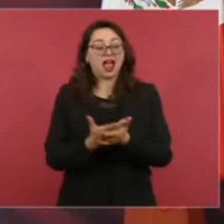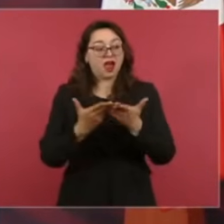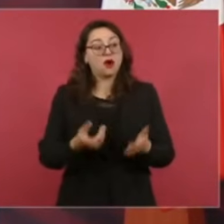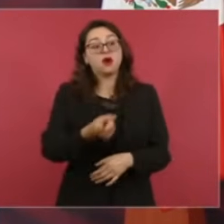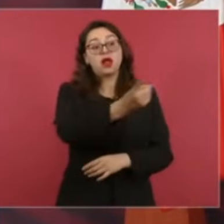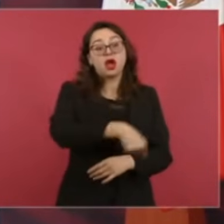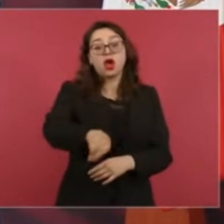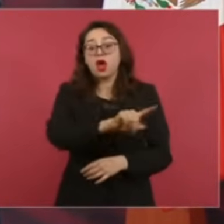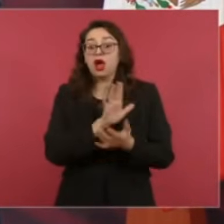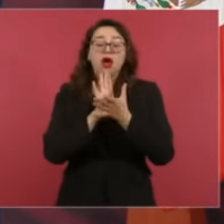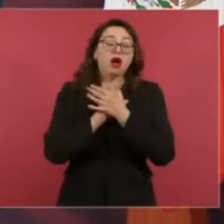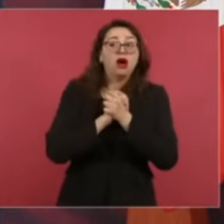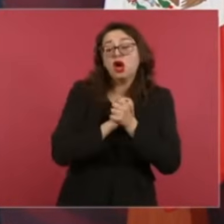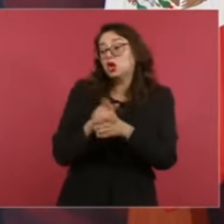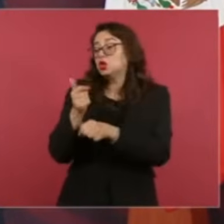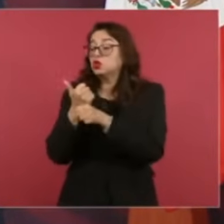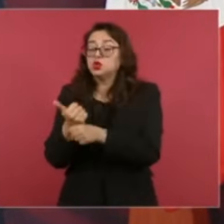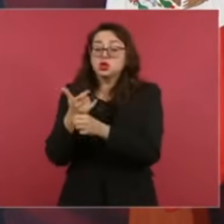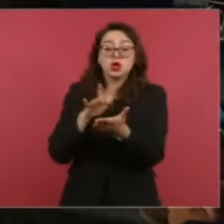hipocresía.